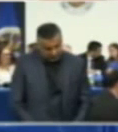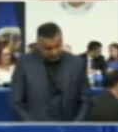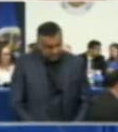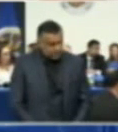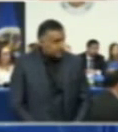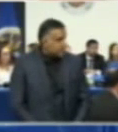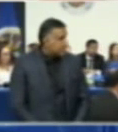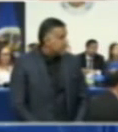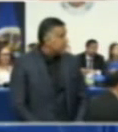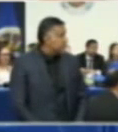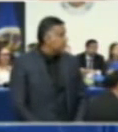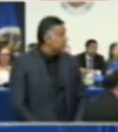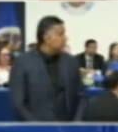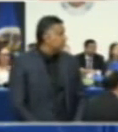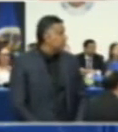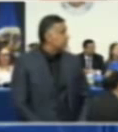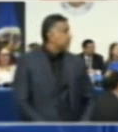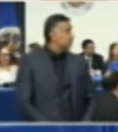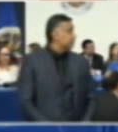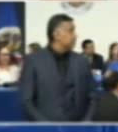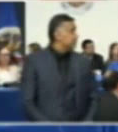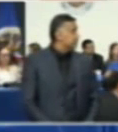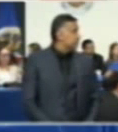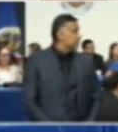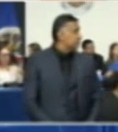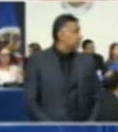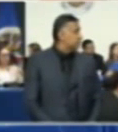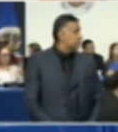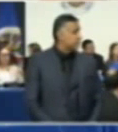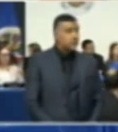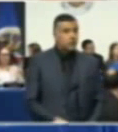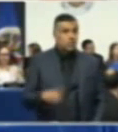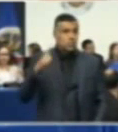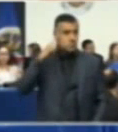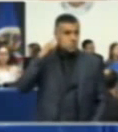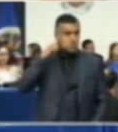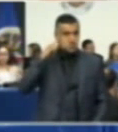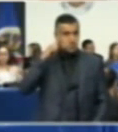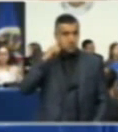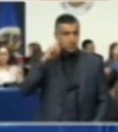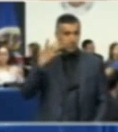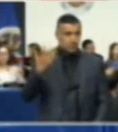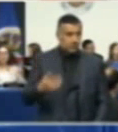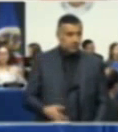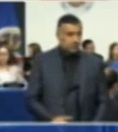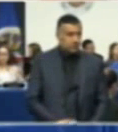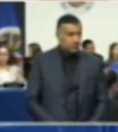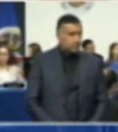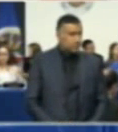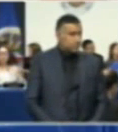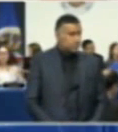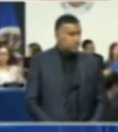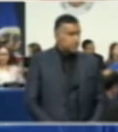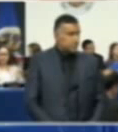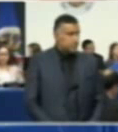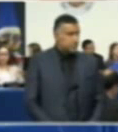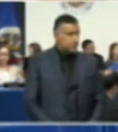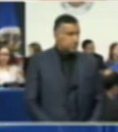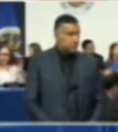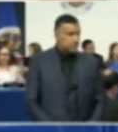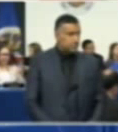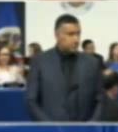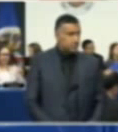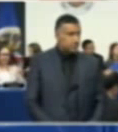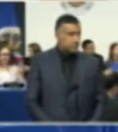Estado a través de institución pública. Con la ley de 1985, con la ley 24.067, se modificó con la